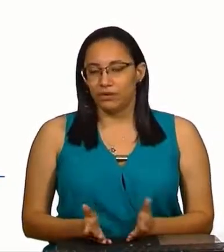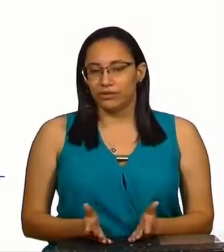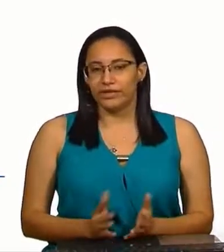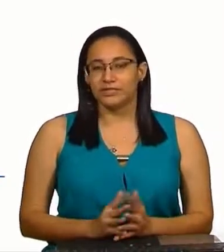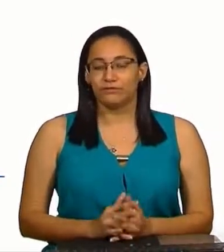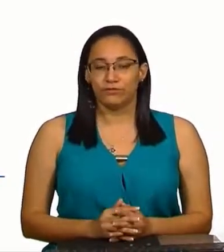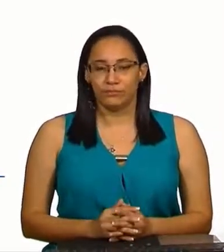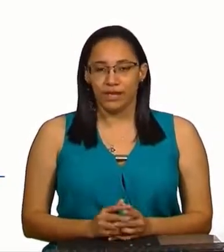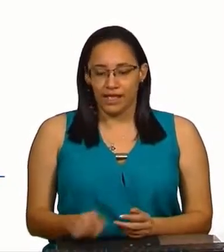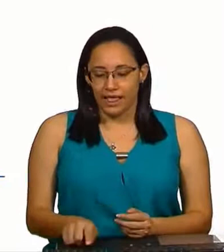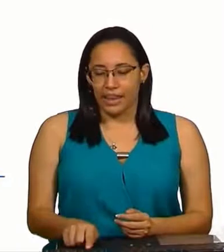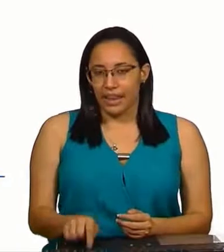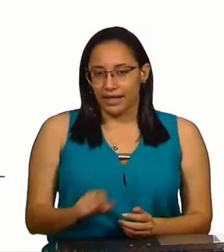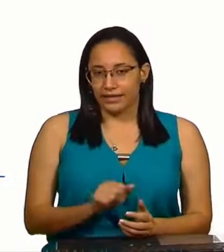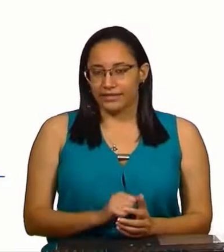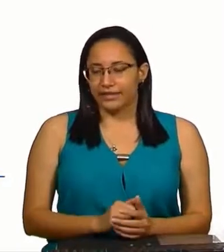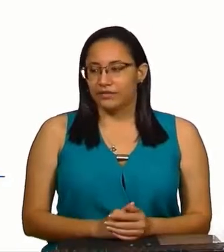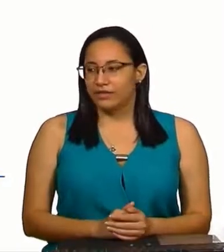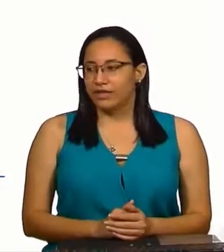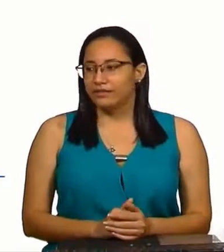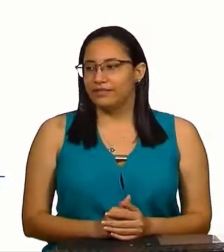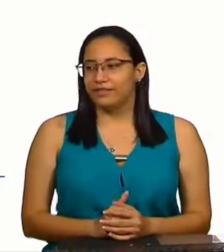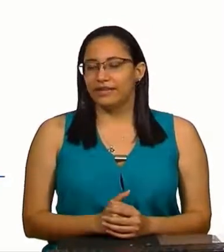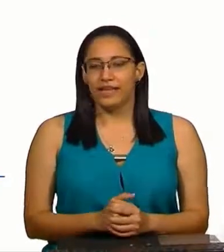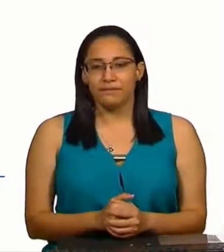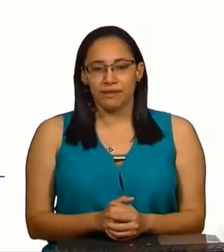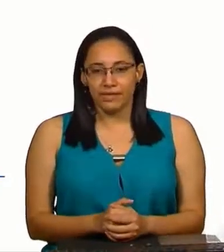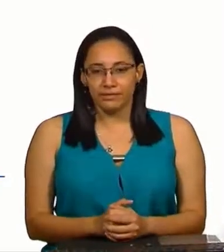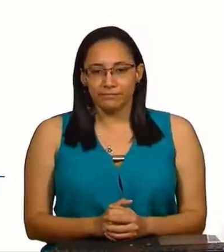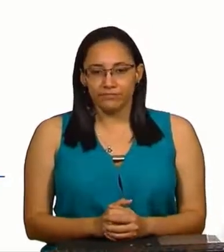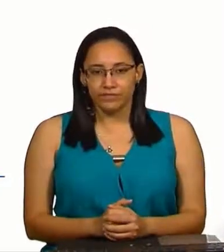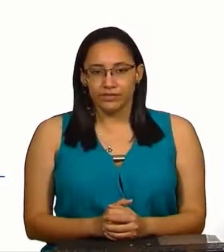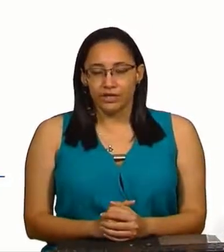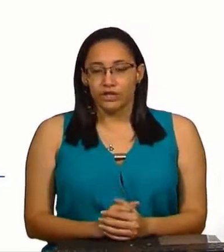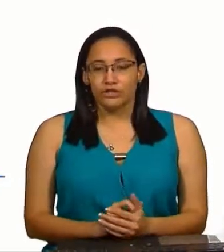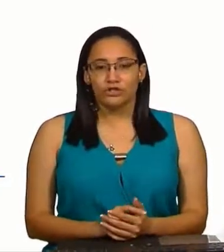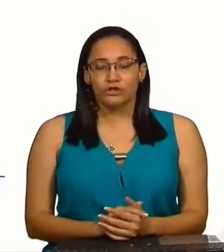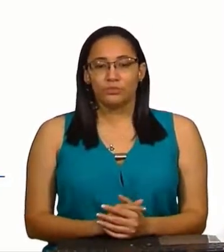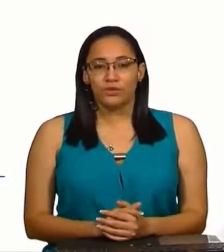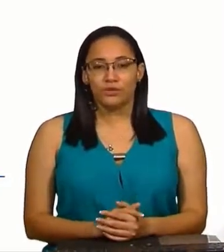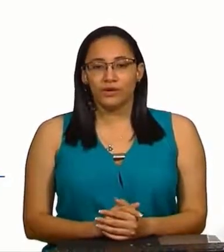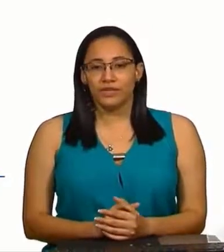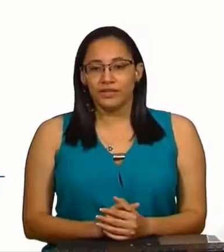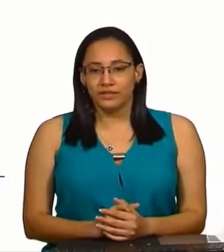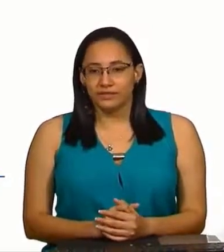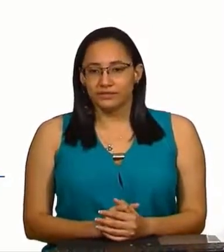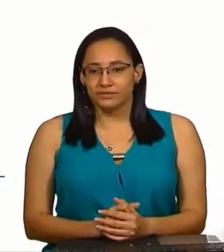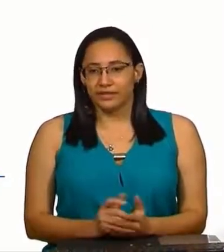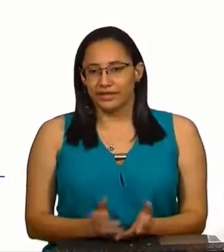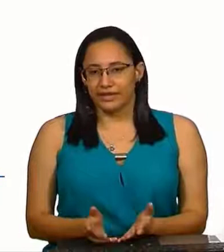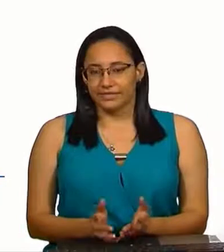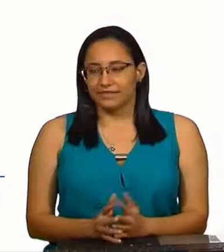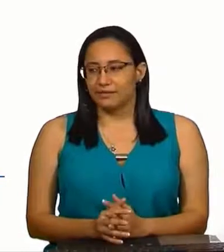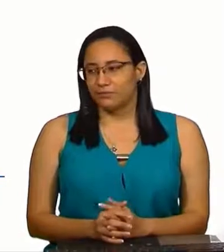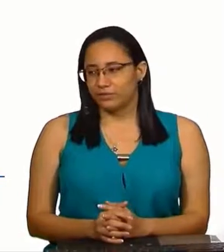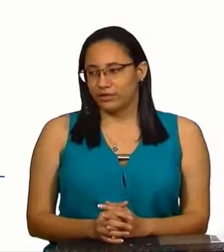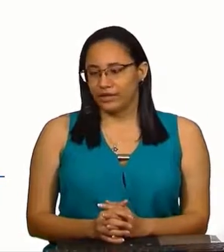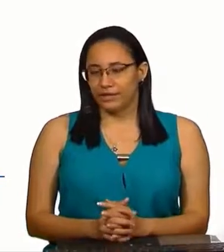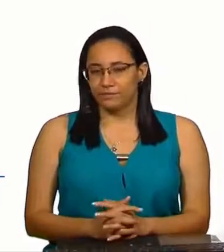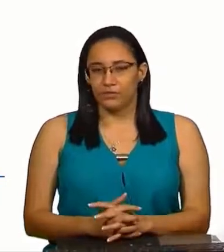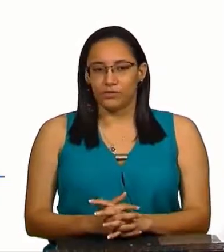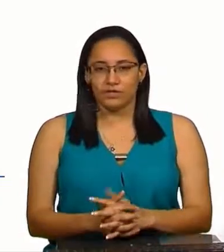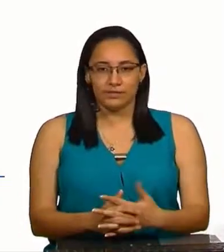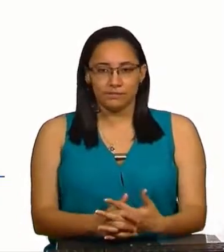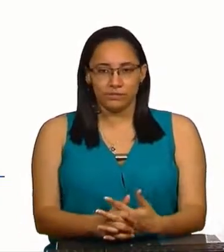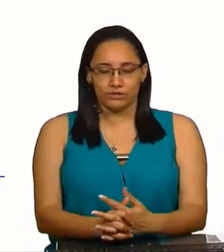this bottle en su forma larga. ¿Qué nos da a entender la imagen? Yo no puedo abrir esta